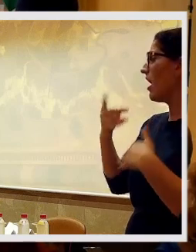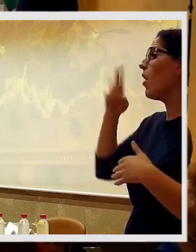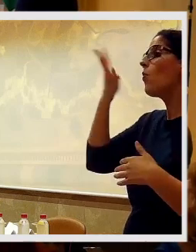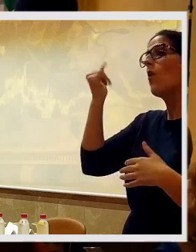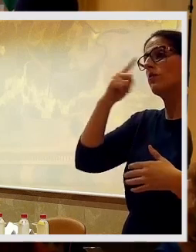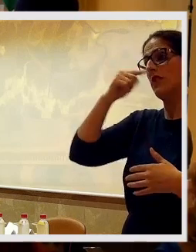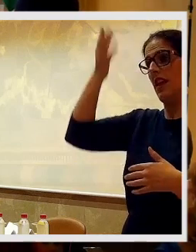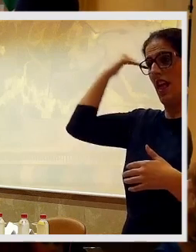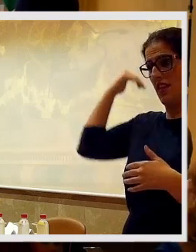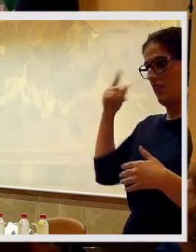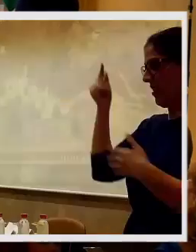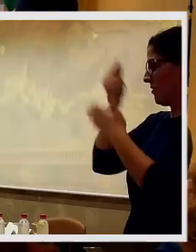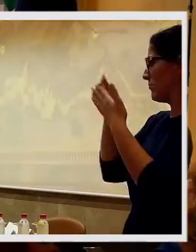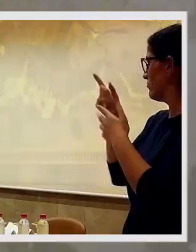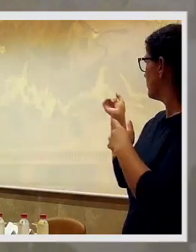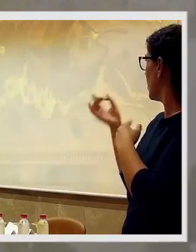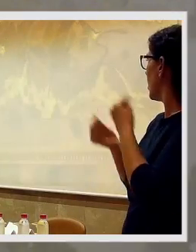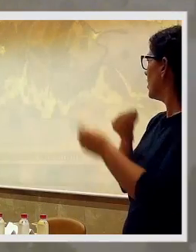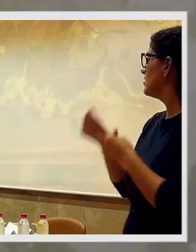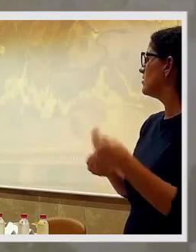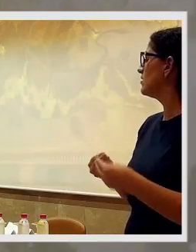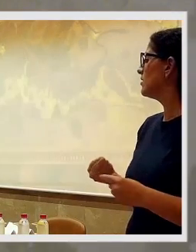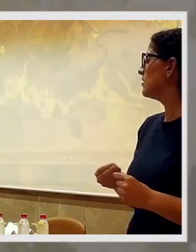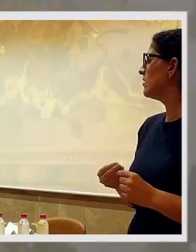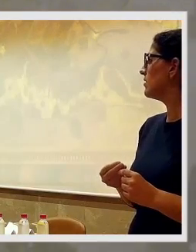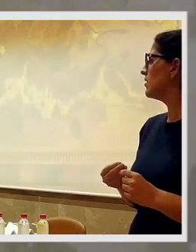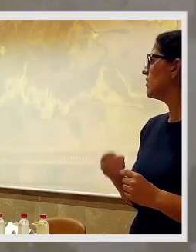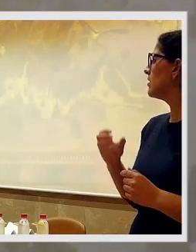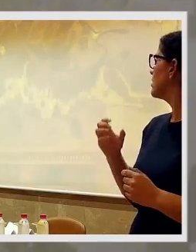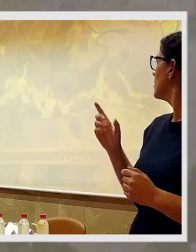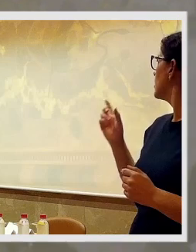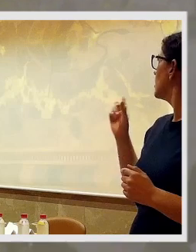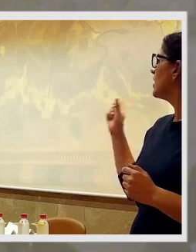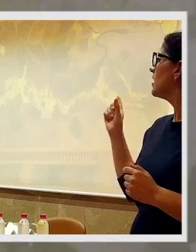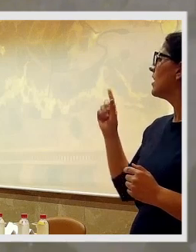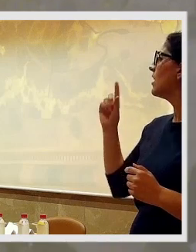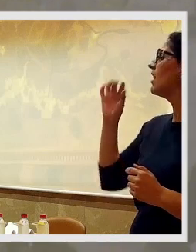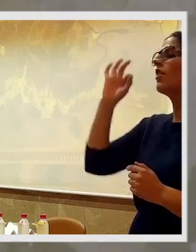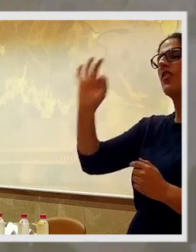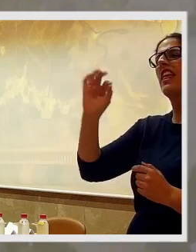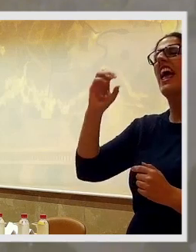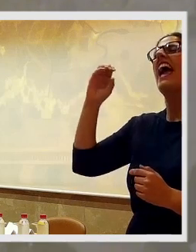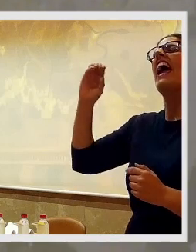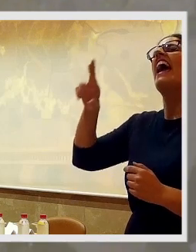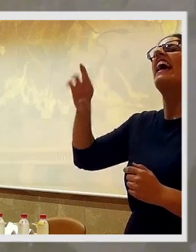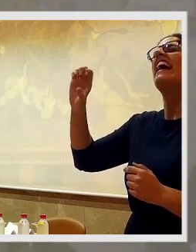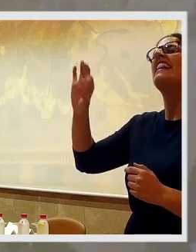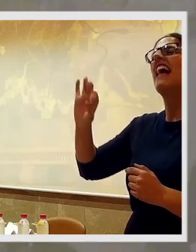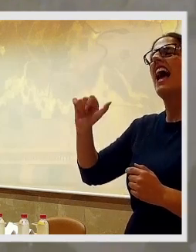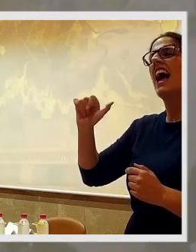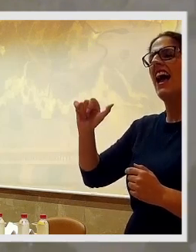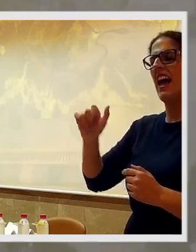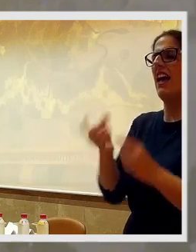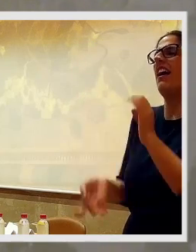pintó esa deliciosa pintura y Creta probablemente fue la cuna del nacimiento de la dieta